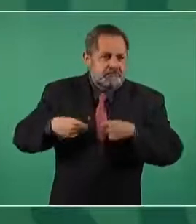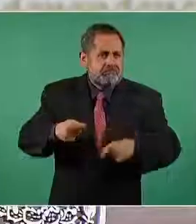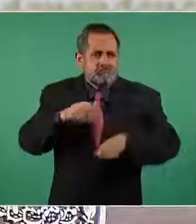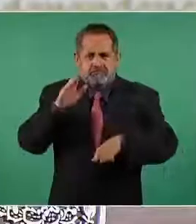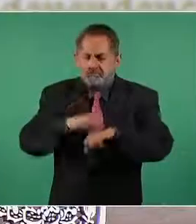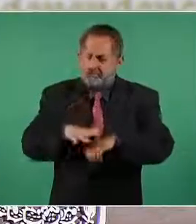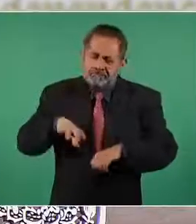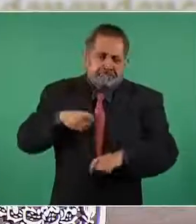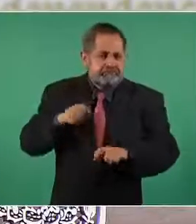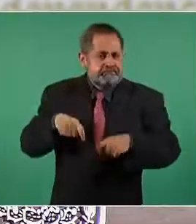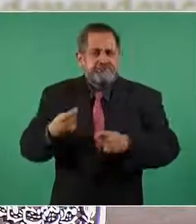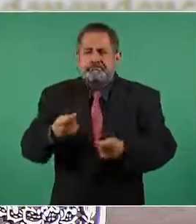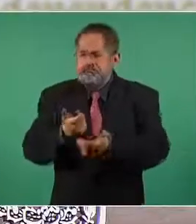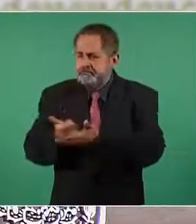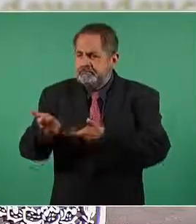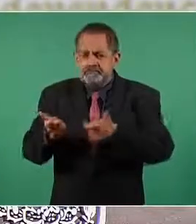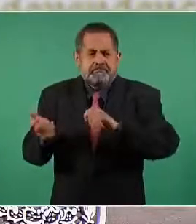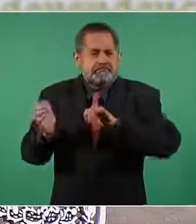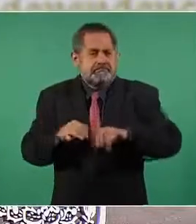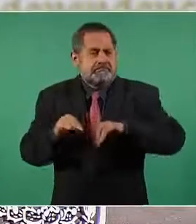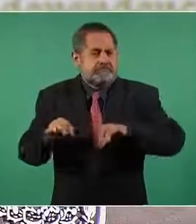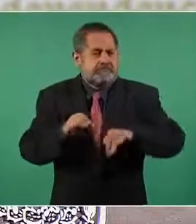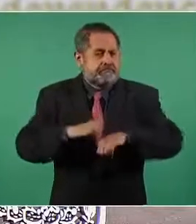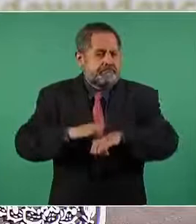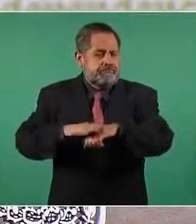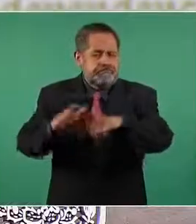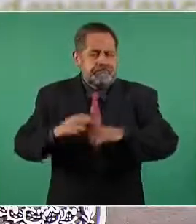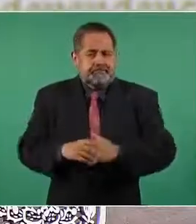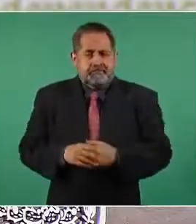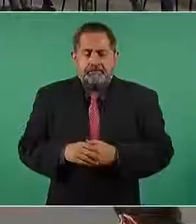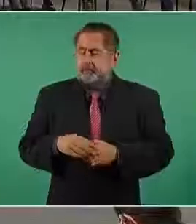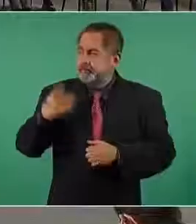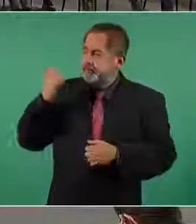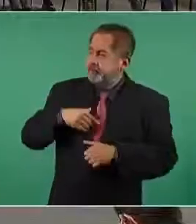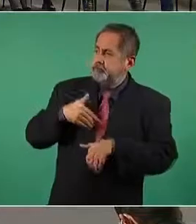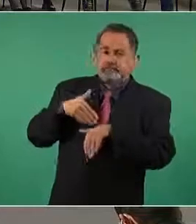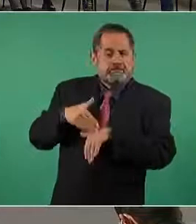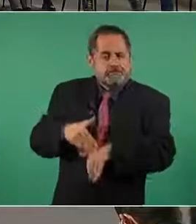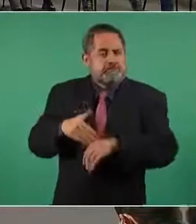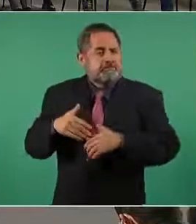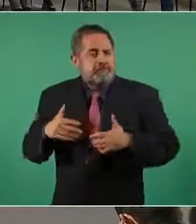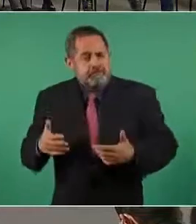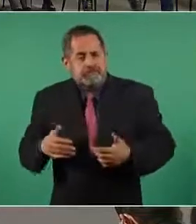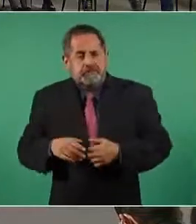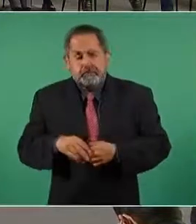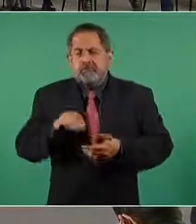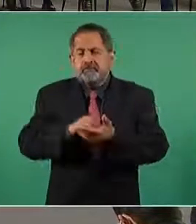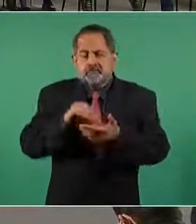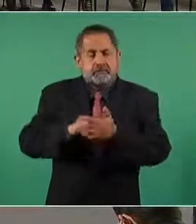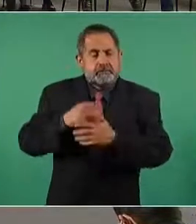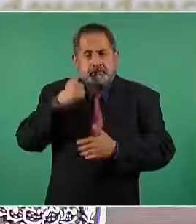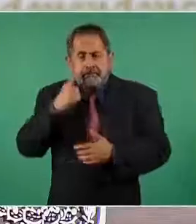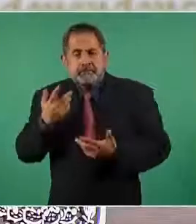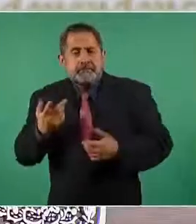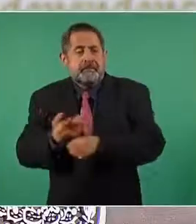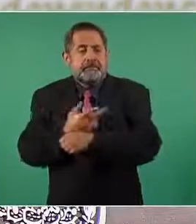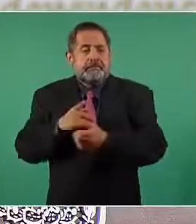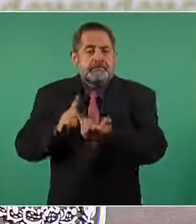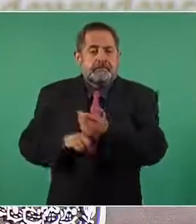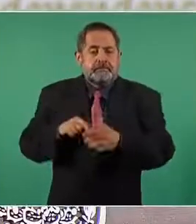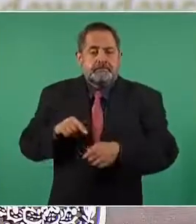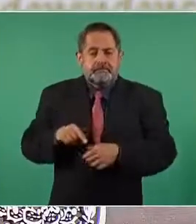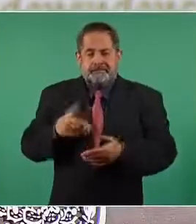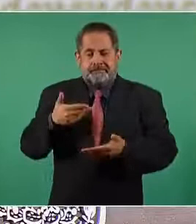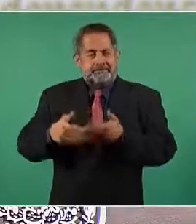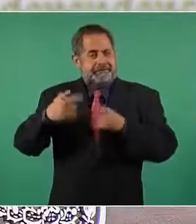un esfuerzo similar. De acuerdo a sus instrucciones, señor presidente, seguimos muy pendientes de los efectos derivados de la